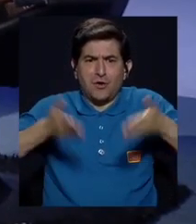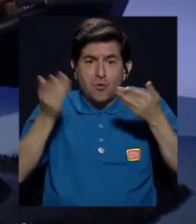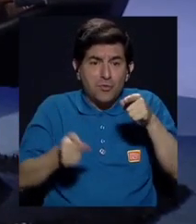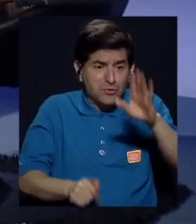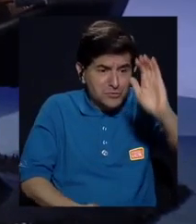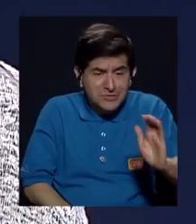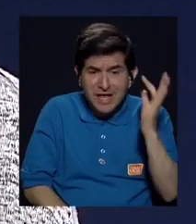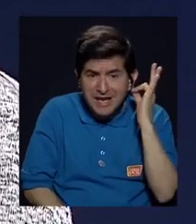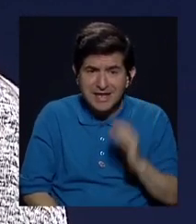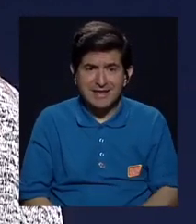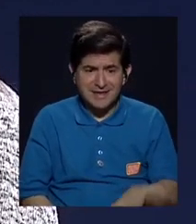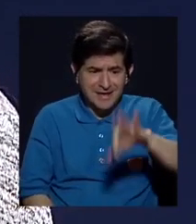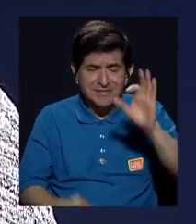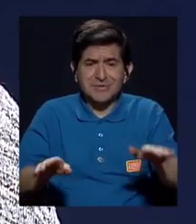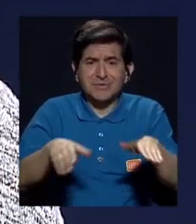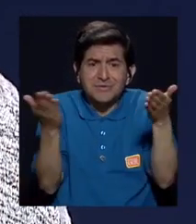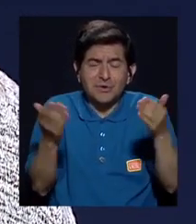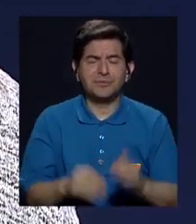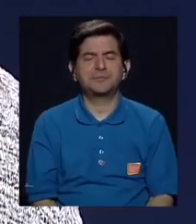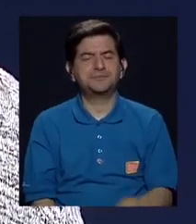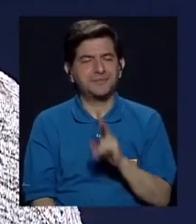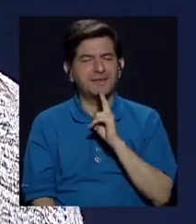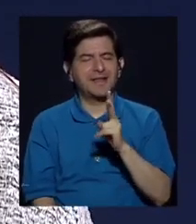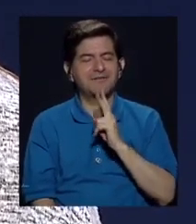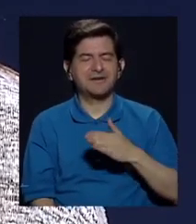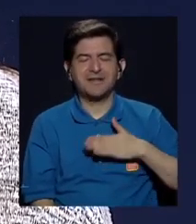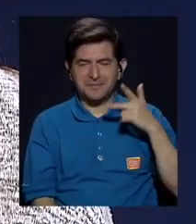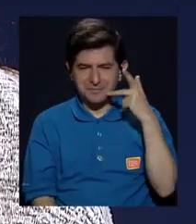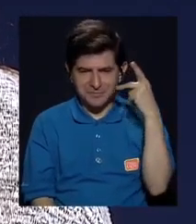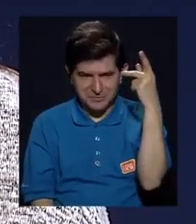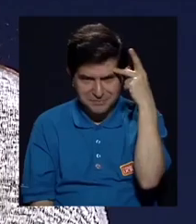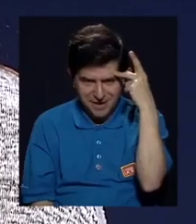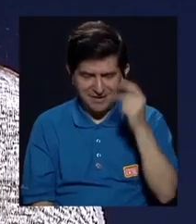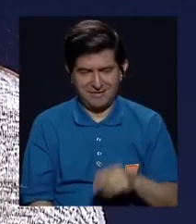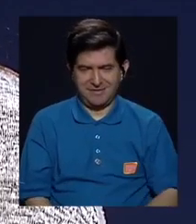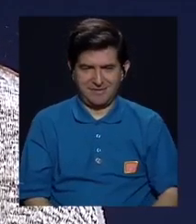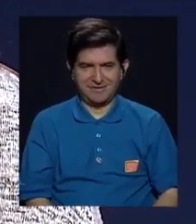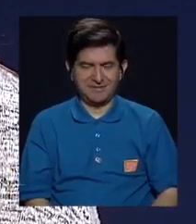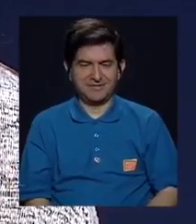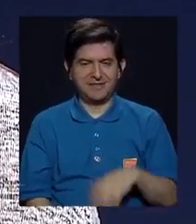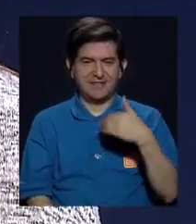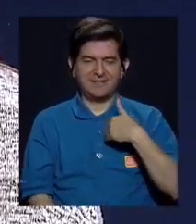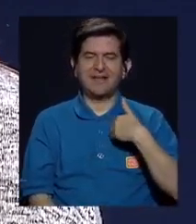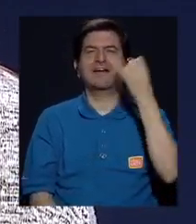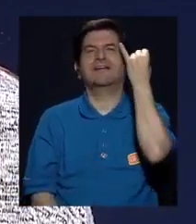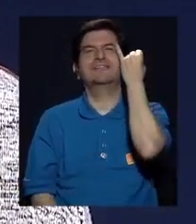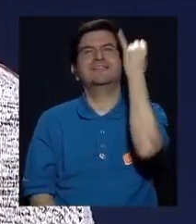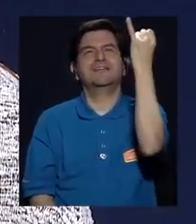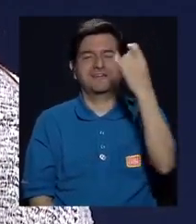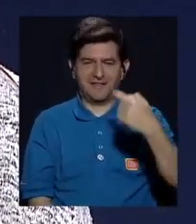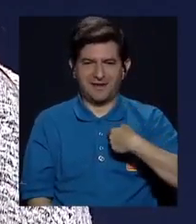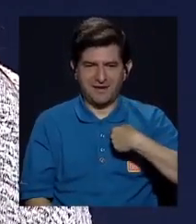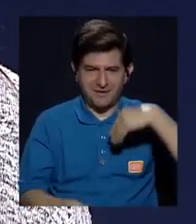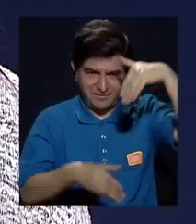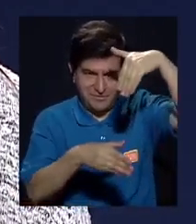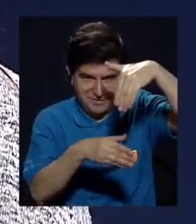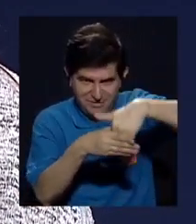qué? Bueno, en realidad, mis papás fueron los que tuvieron la idea de meterme